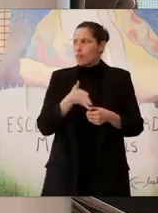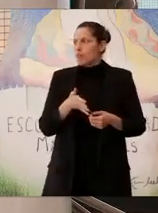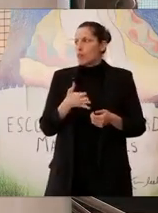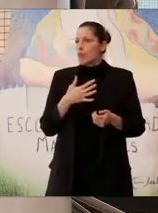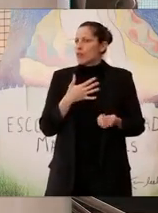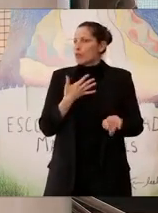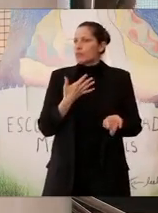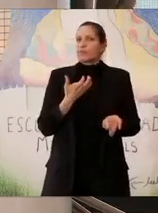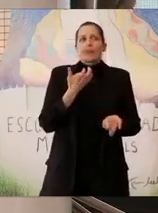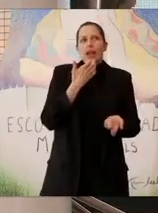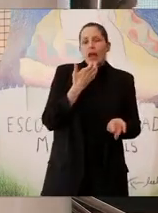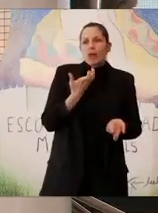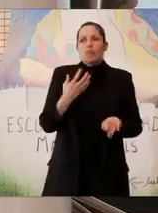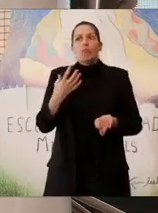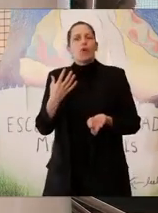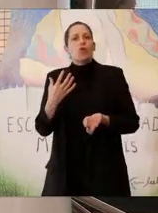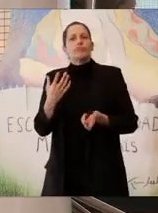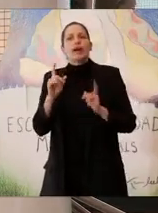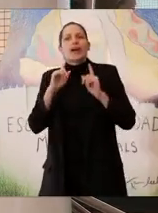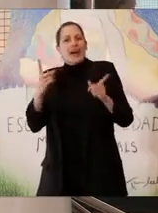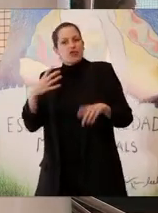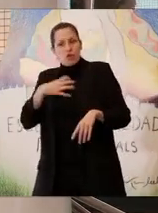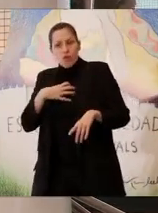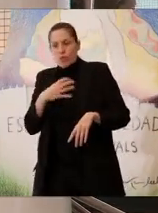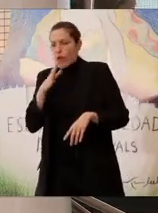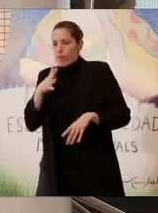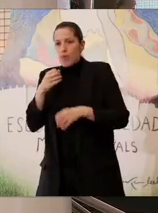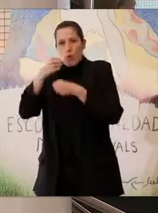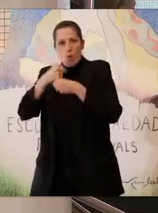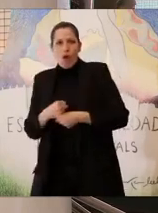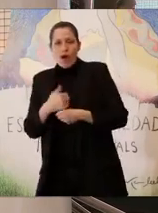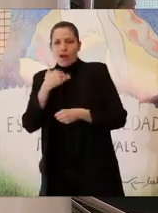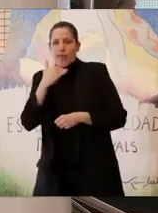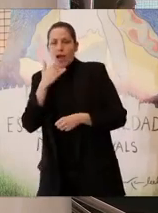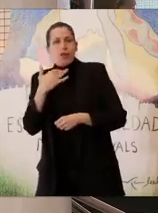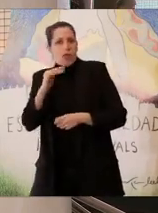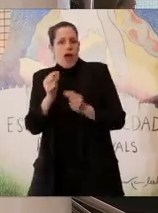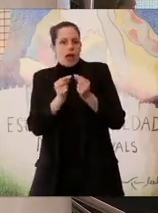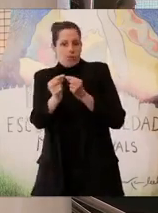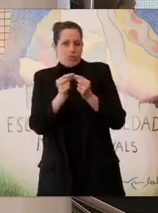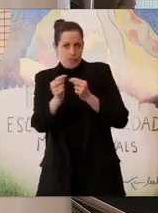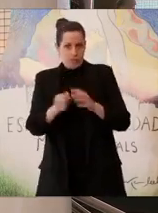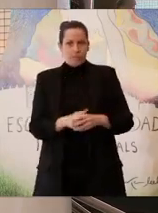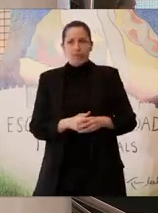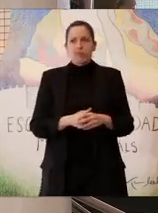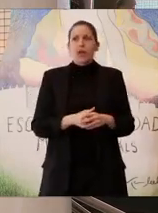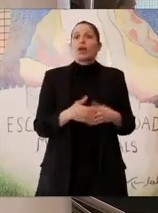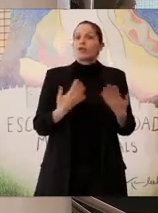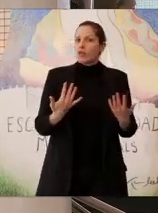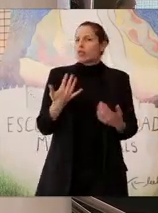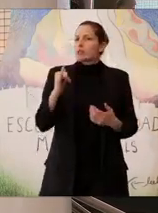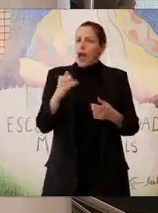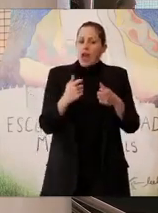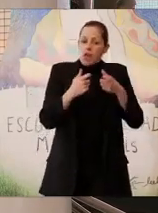no pueden porque estén de guardia o lo que sea, y estamos tocando todas las materias. En esta semana estamos celebrando el módulo de violencia de género, pero la